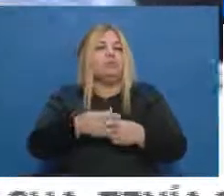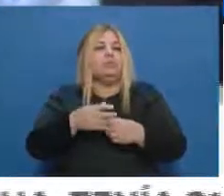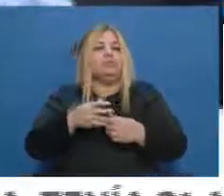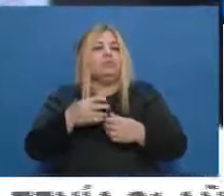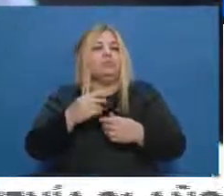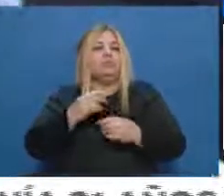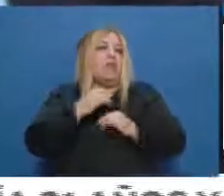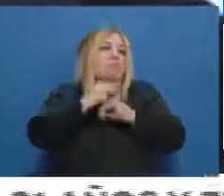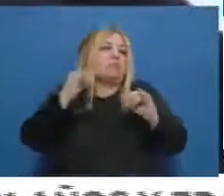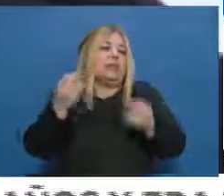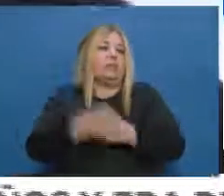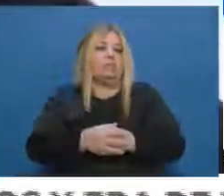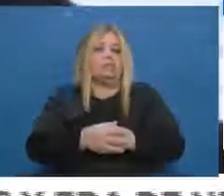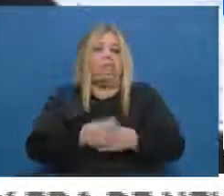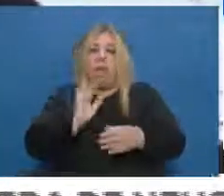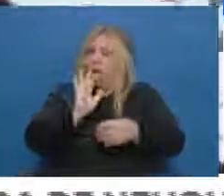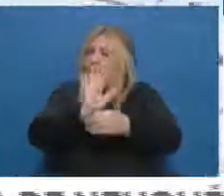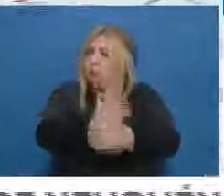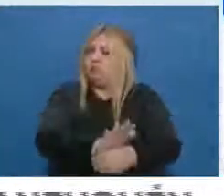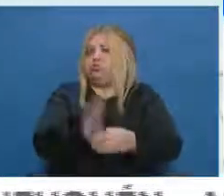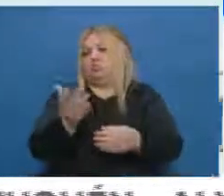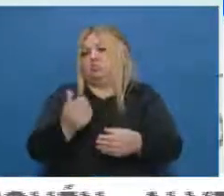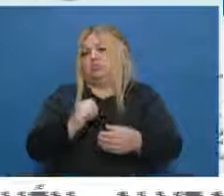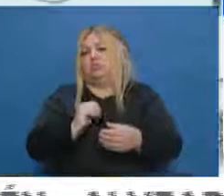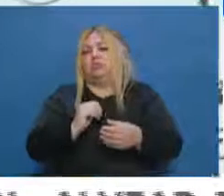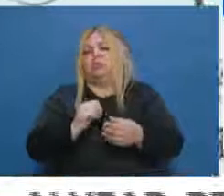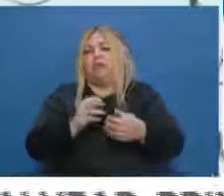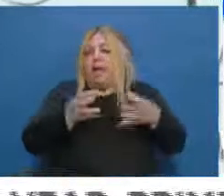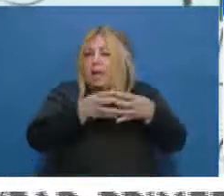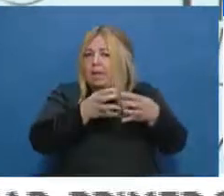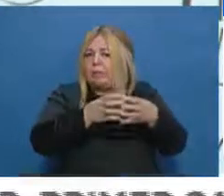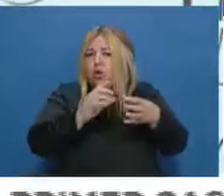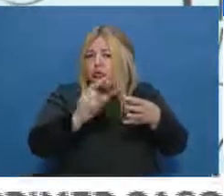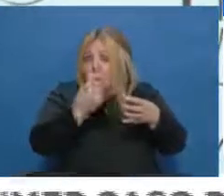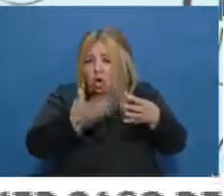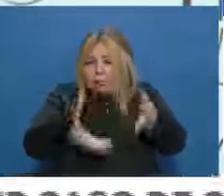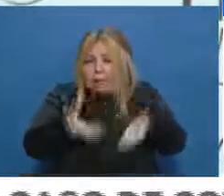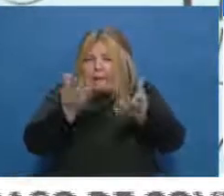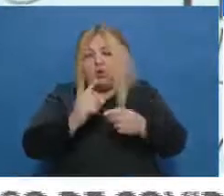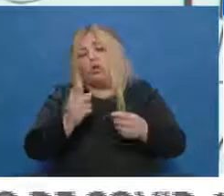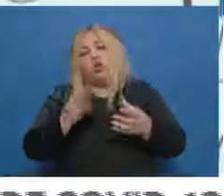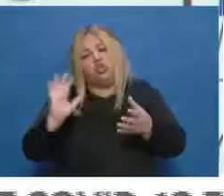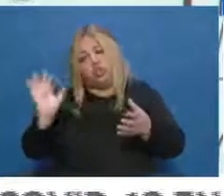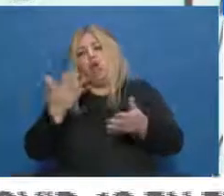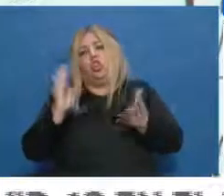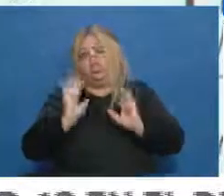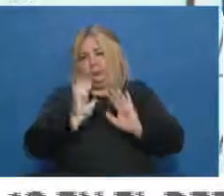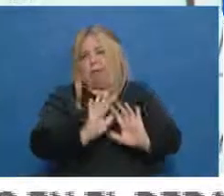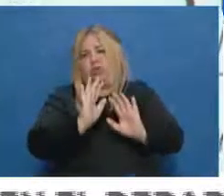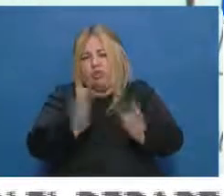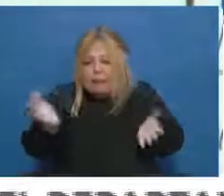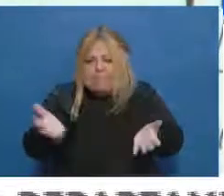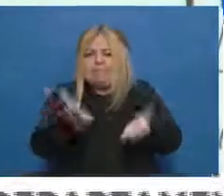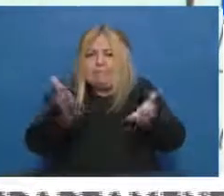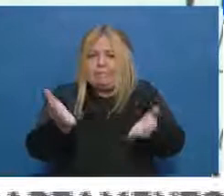saca, nadie se salva solo, somos un equipo grande y que me parece que juntos podemos sacar adelante al club de la situación